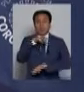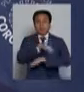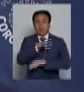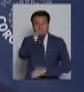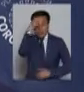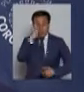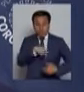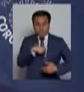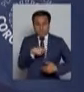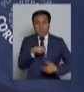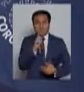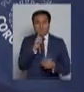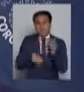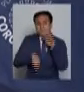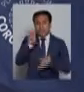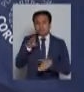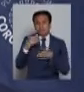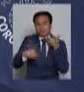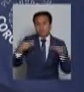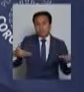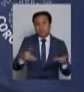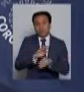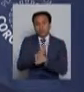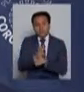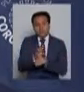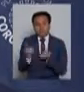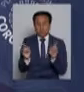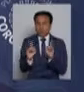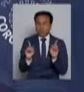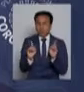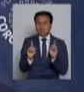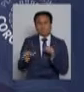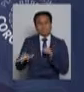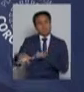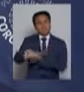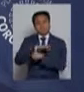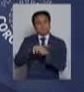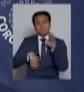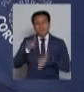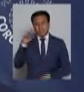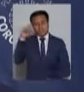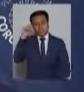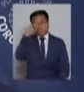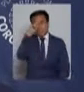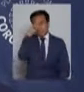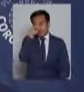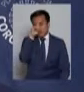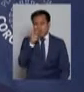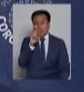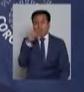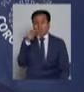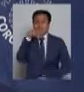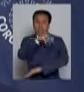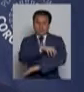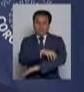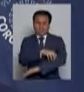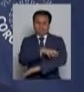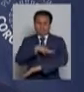no es la que tiene más contagios. La situación es mucho más compleja, desde luego, en la región